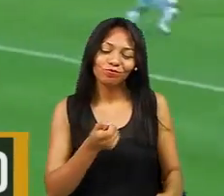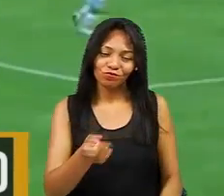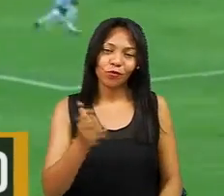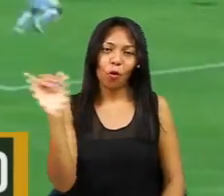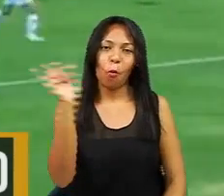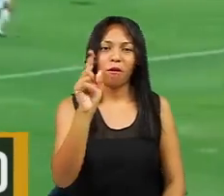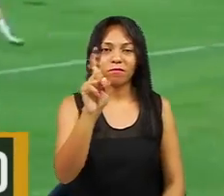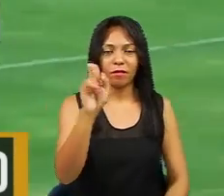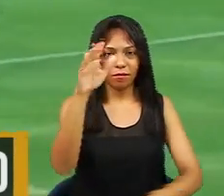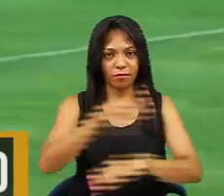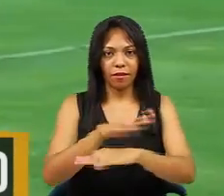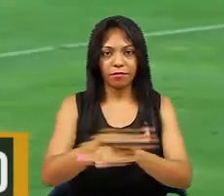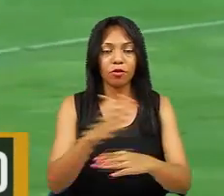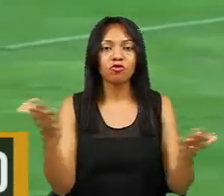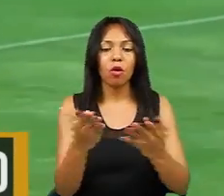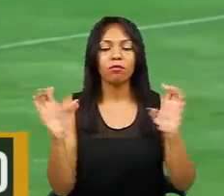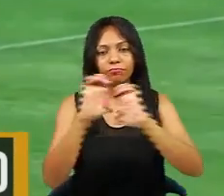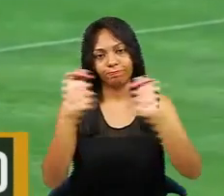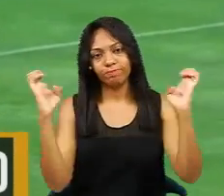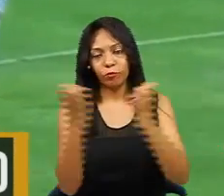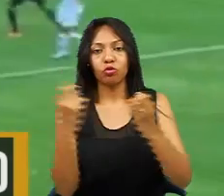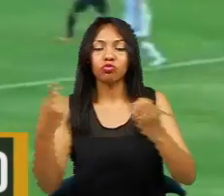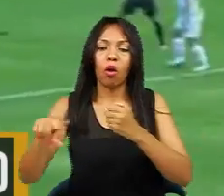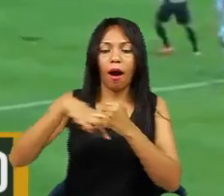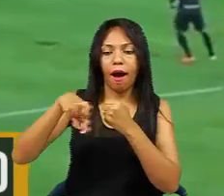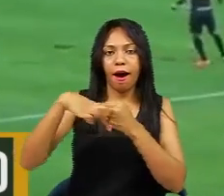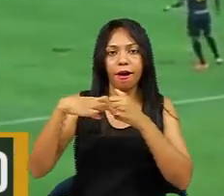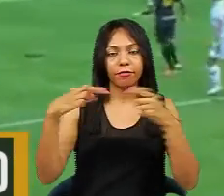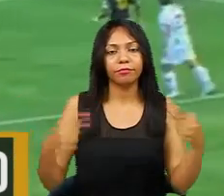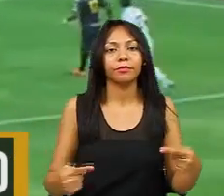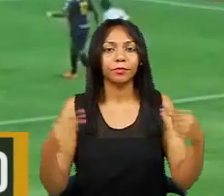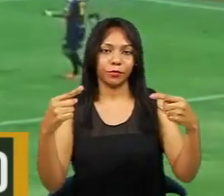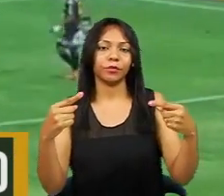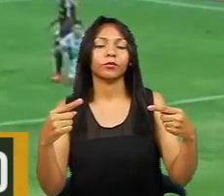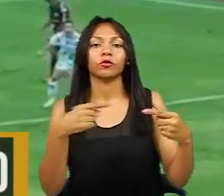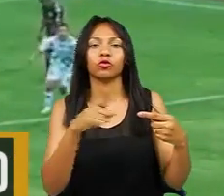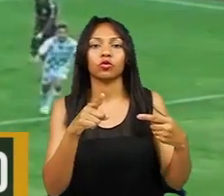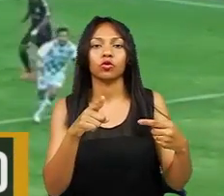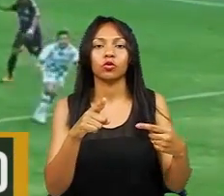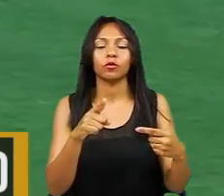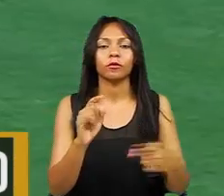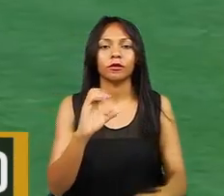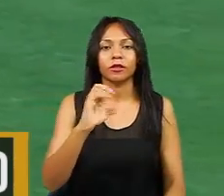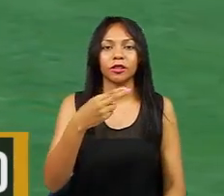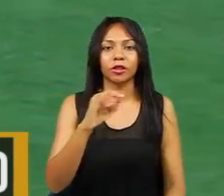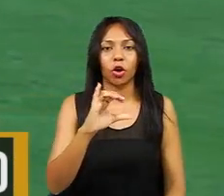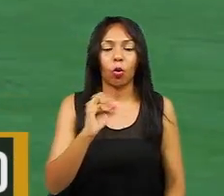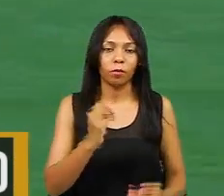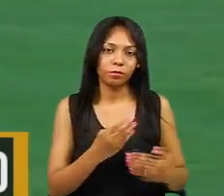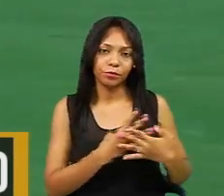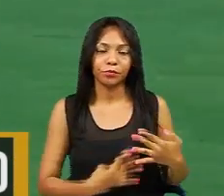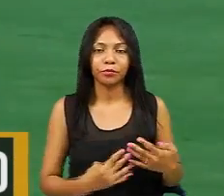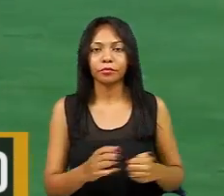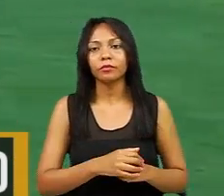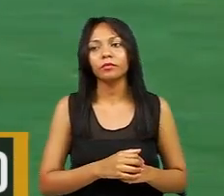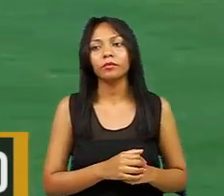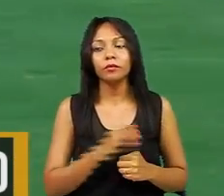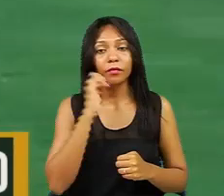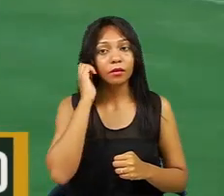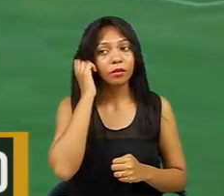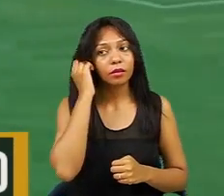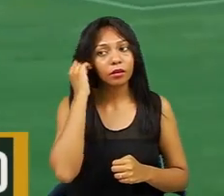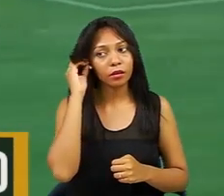en el estadio Daniel Villa Zapata, entre Alianza Petrolera y Chicó Fútbol Club. De igual forma, fue aplazado el compromiso entre